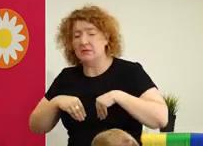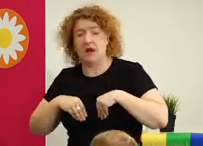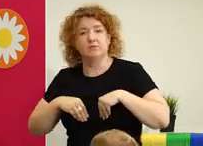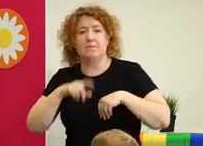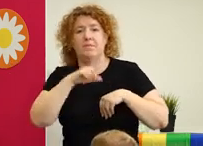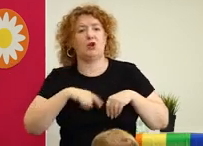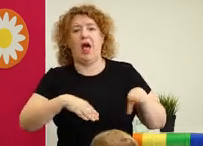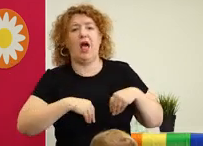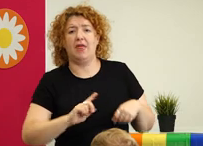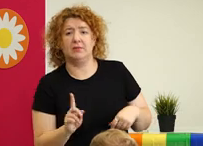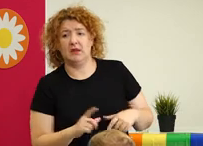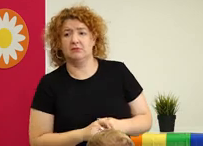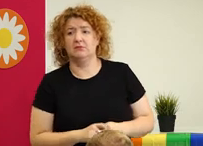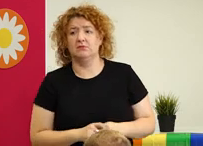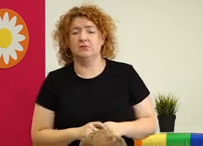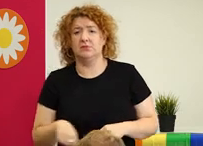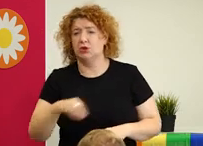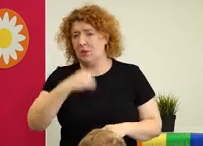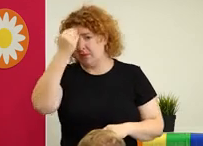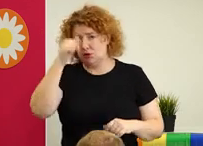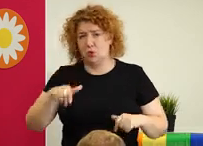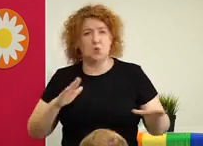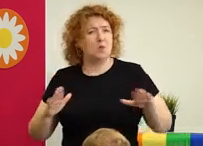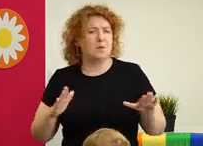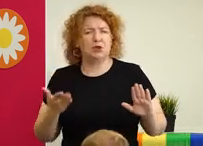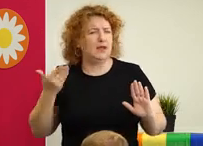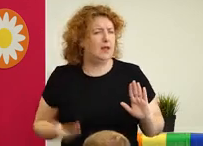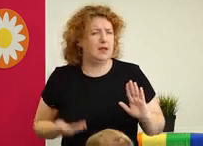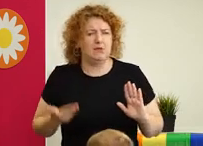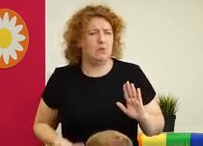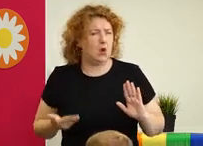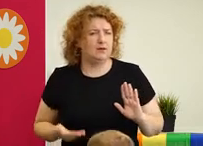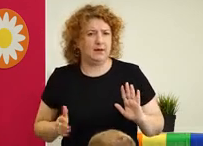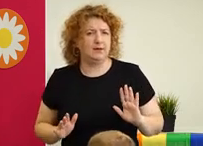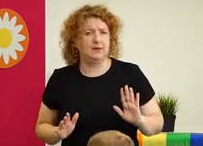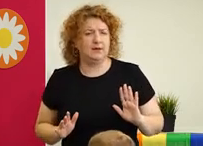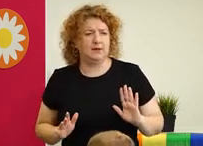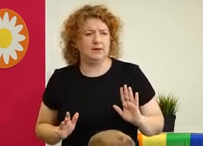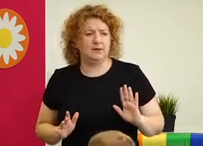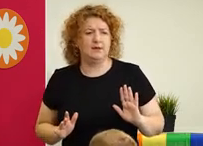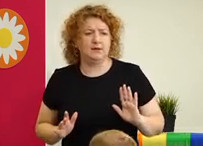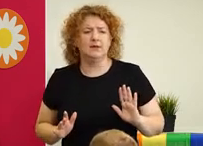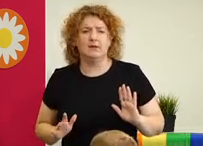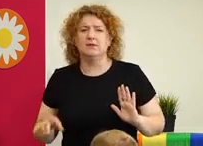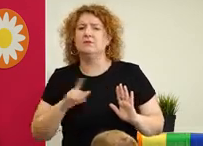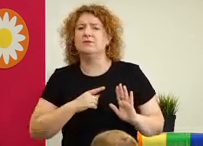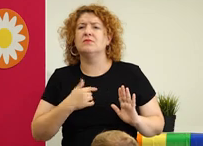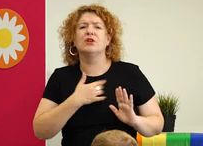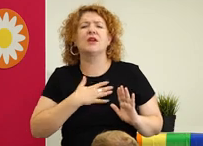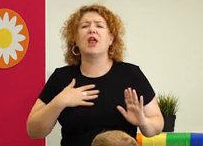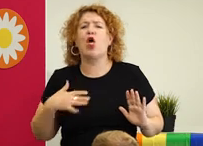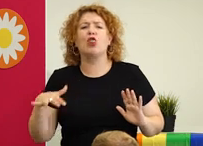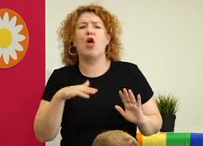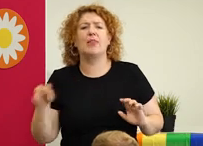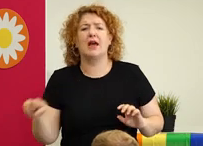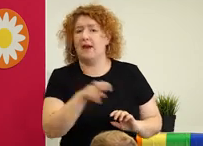no lo acepta. Por eso creo que aquí estamos como en un momento muy importante a decidir y estar y saber dónde queremos estar. Porque creo que aquí ya